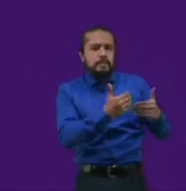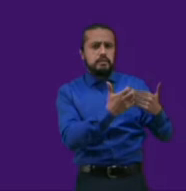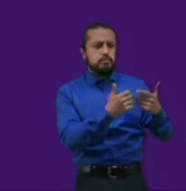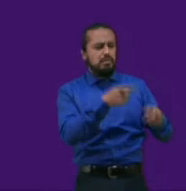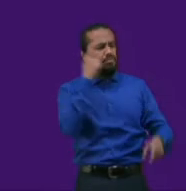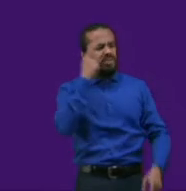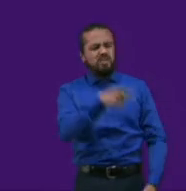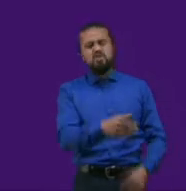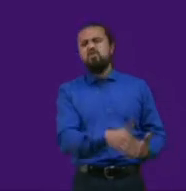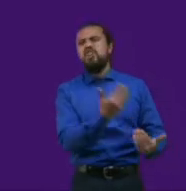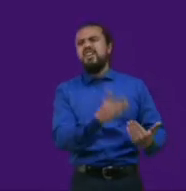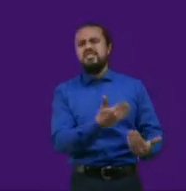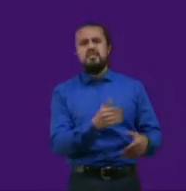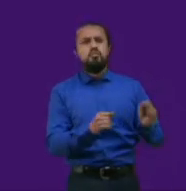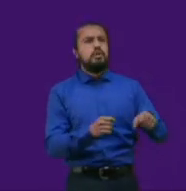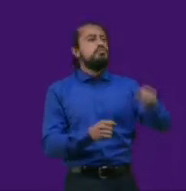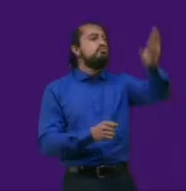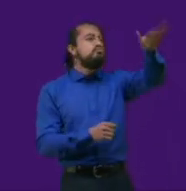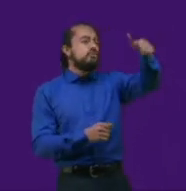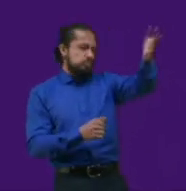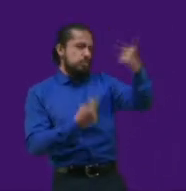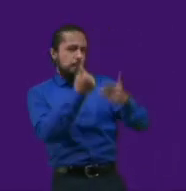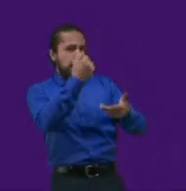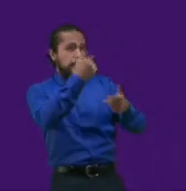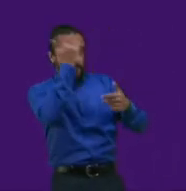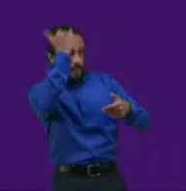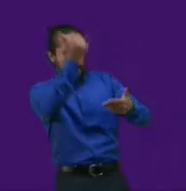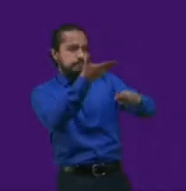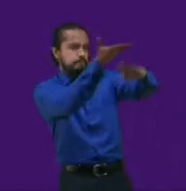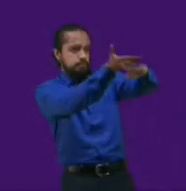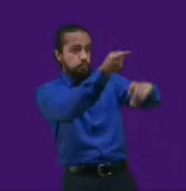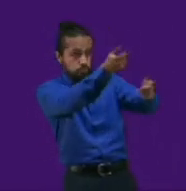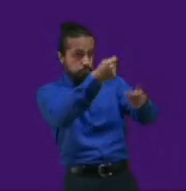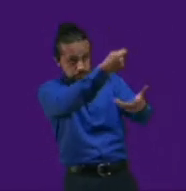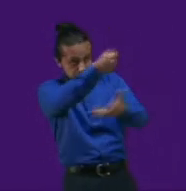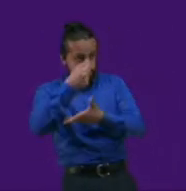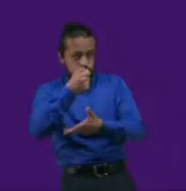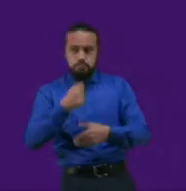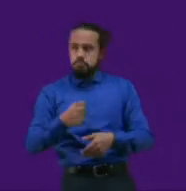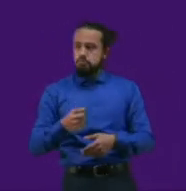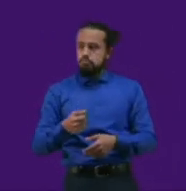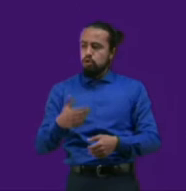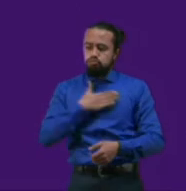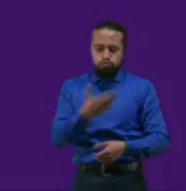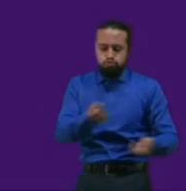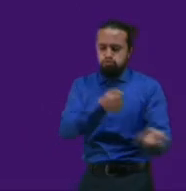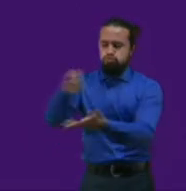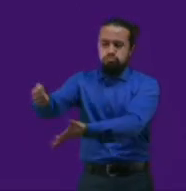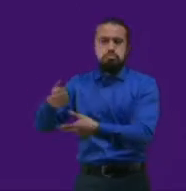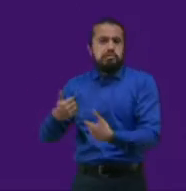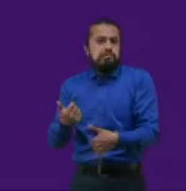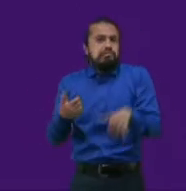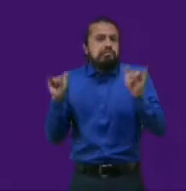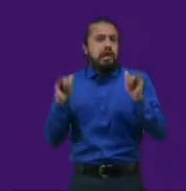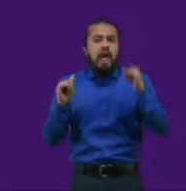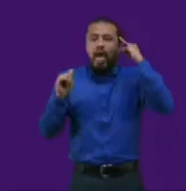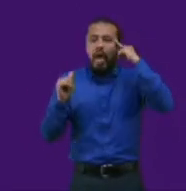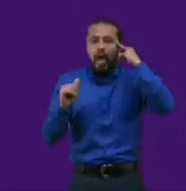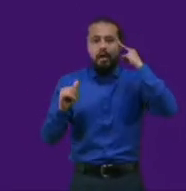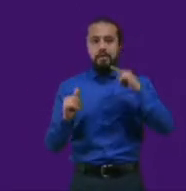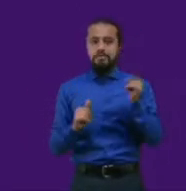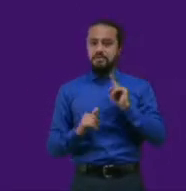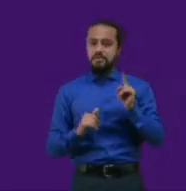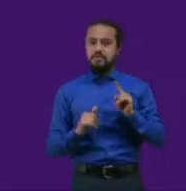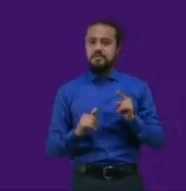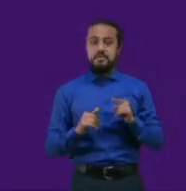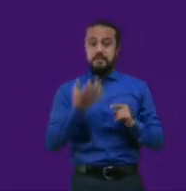fácil y creen que simplemente con tener una idea de negocio que pareciera ser bonita, pues es fácil atraer un inversionista. Eso en realidad es un